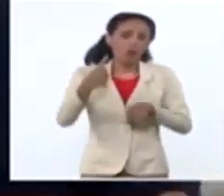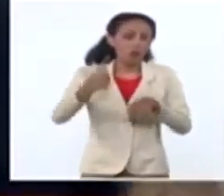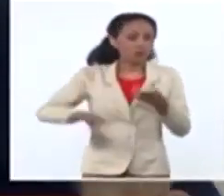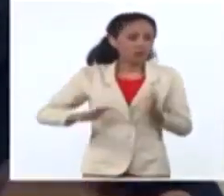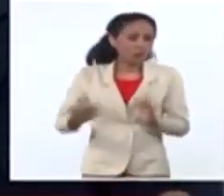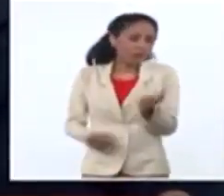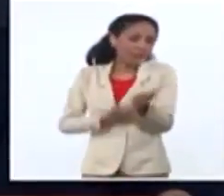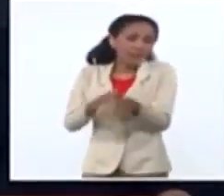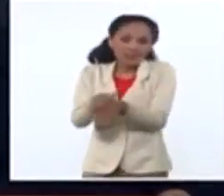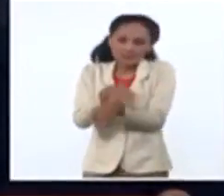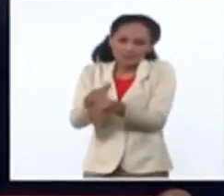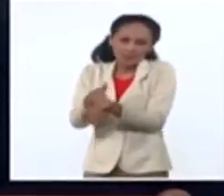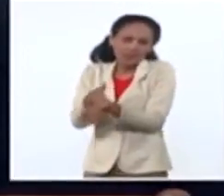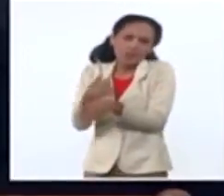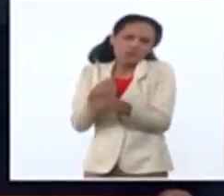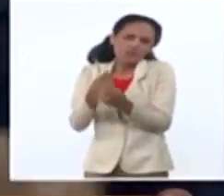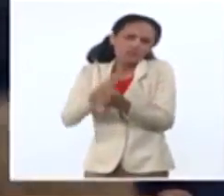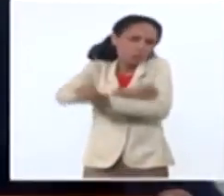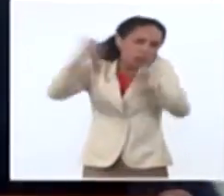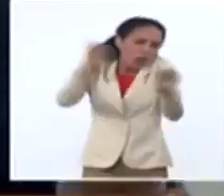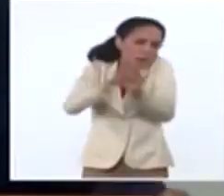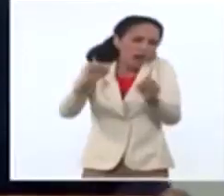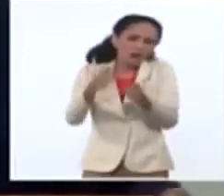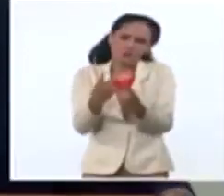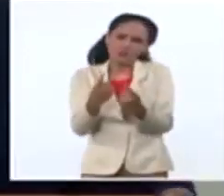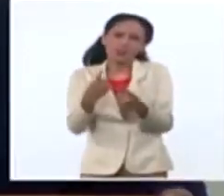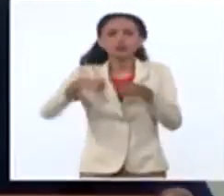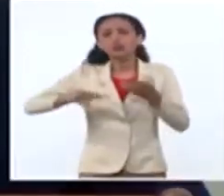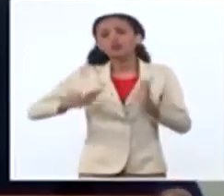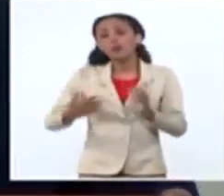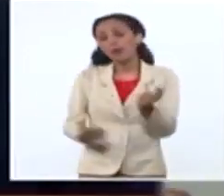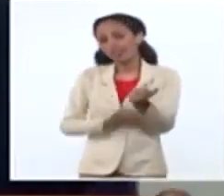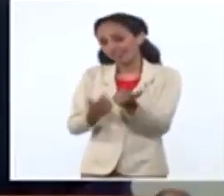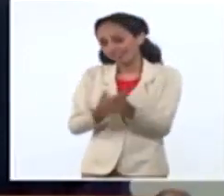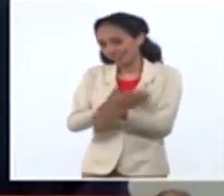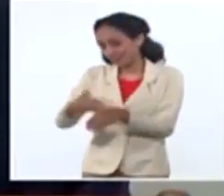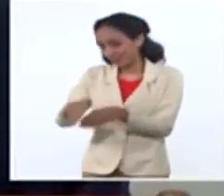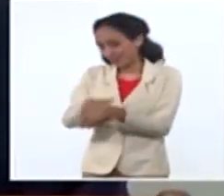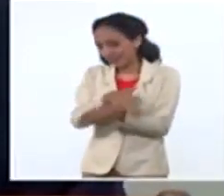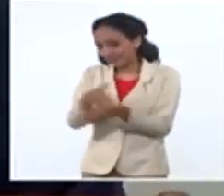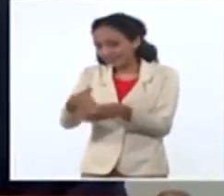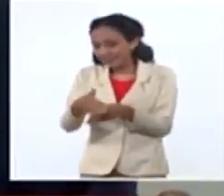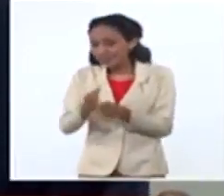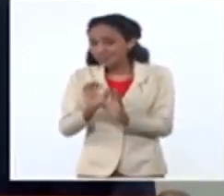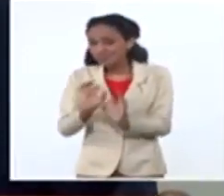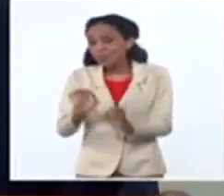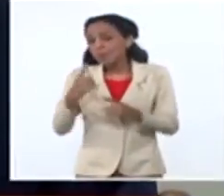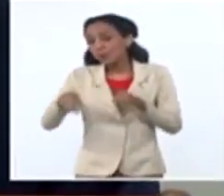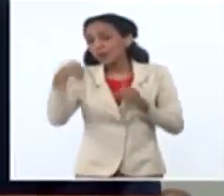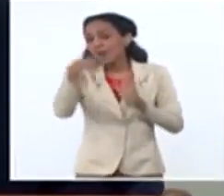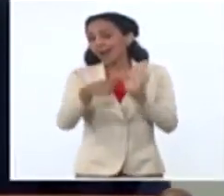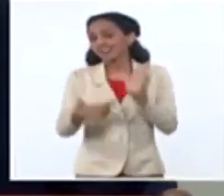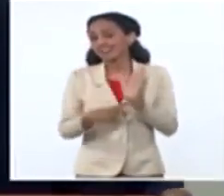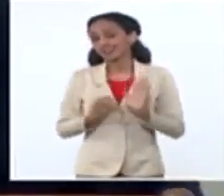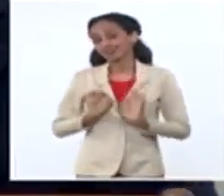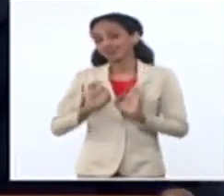de desestabilización típicas precursoras de acciones de